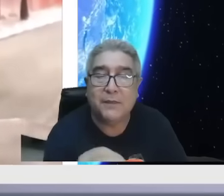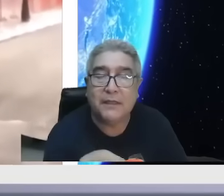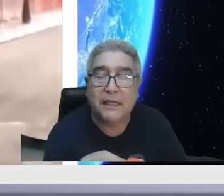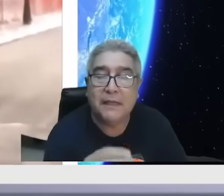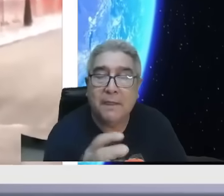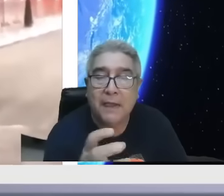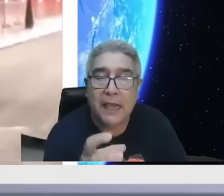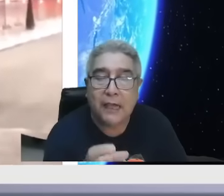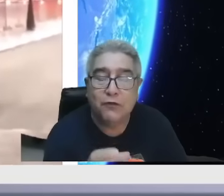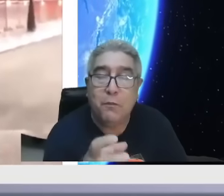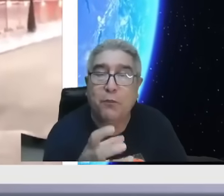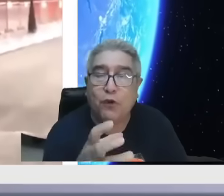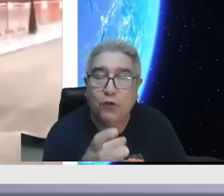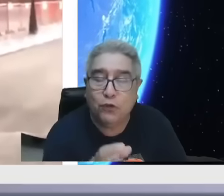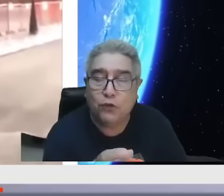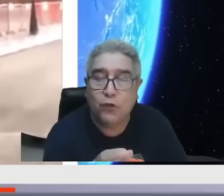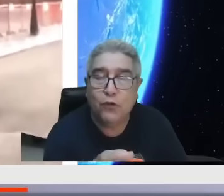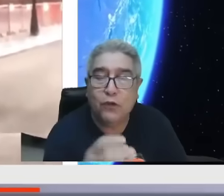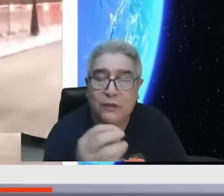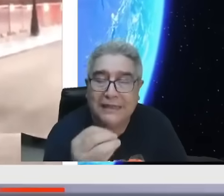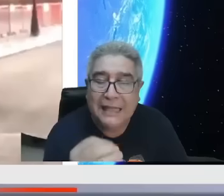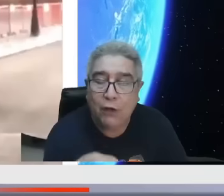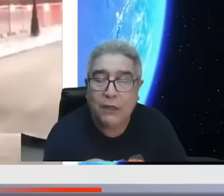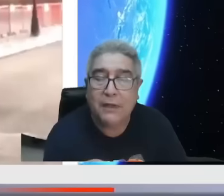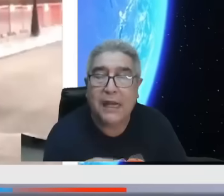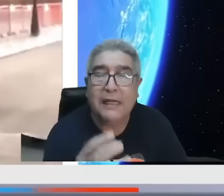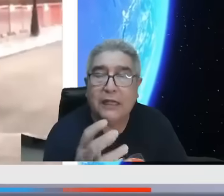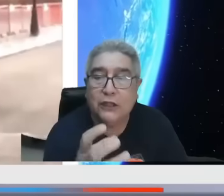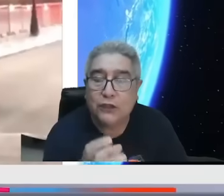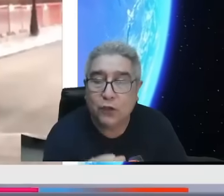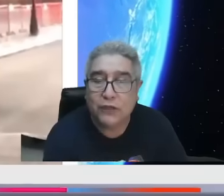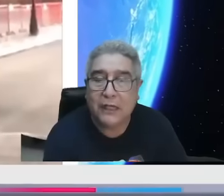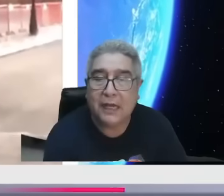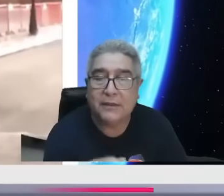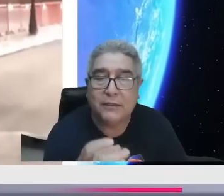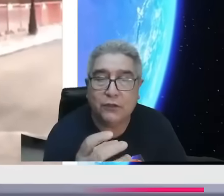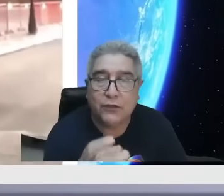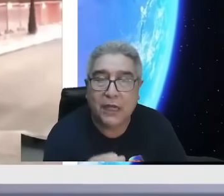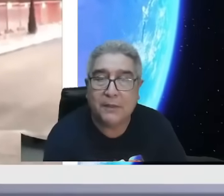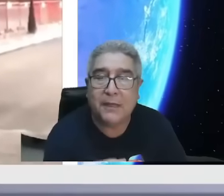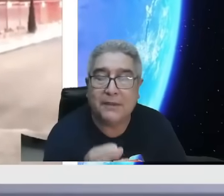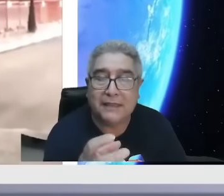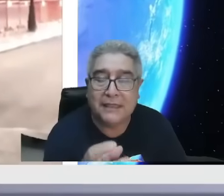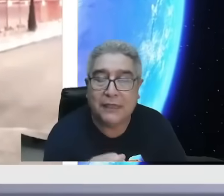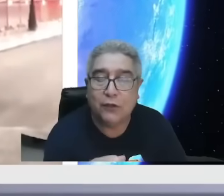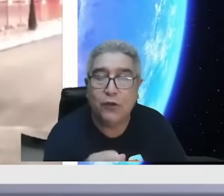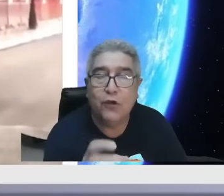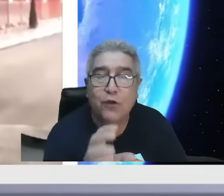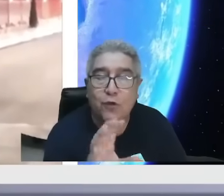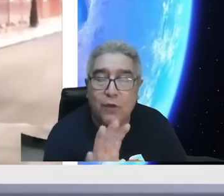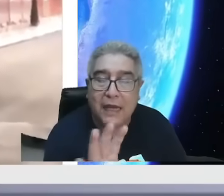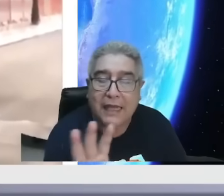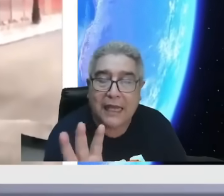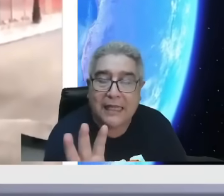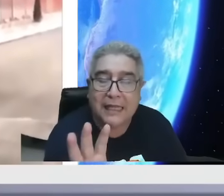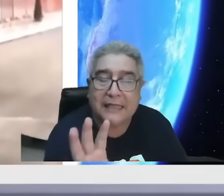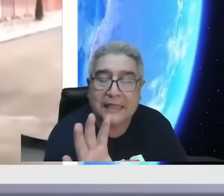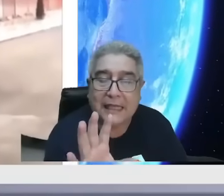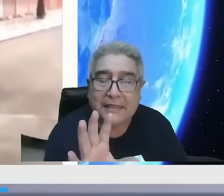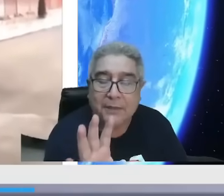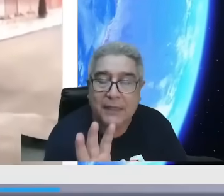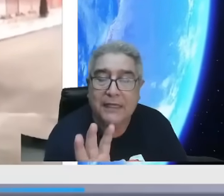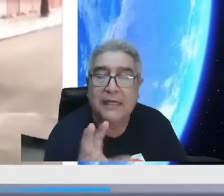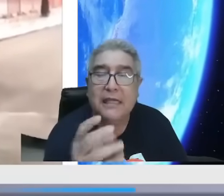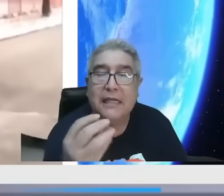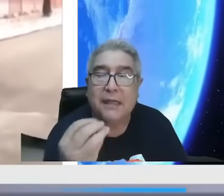simple y sencillamente es un producto neoliberal Xóchitl Gálvez. Xóchitl Gálvez está haciendo una cara